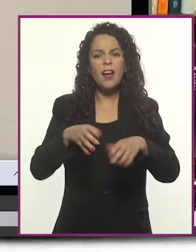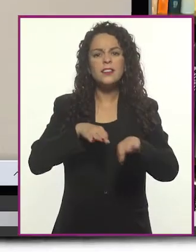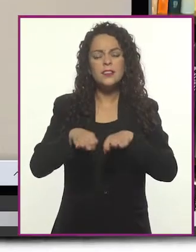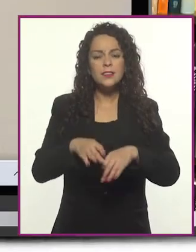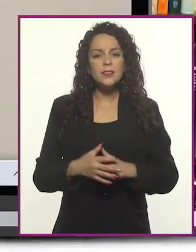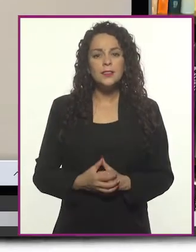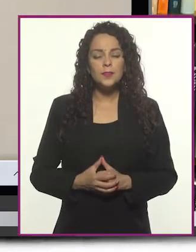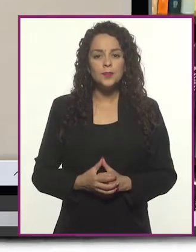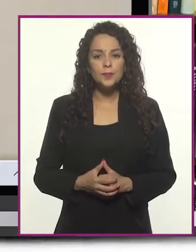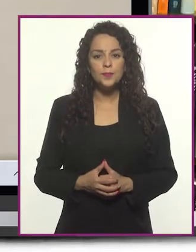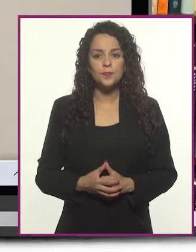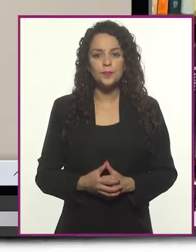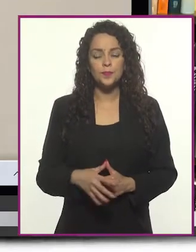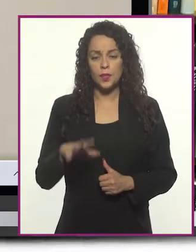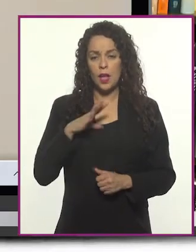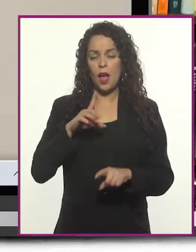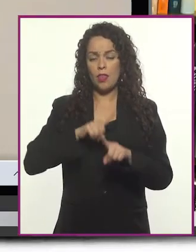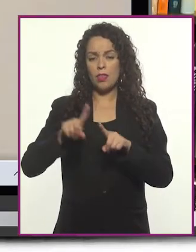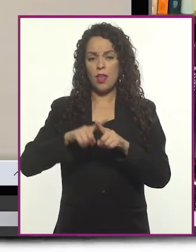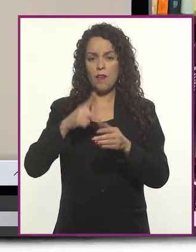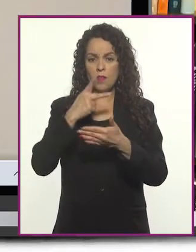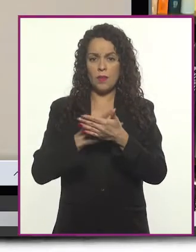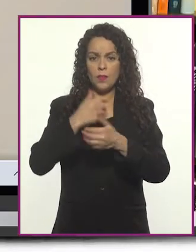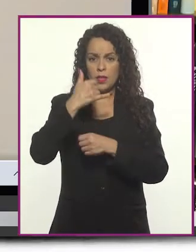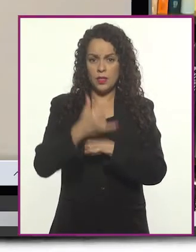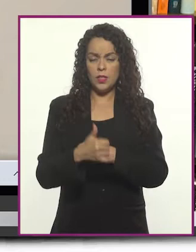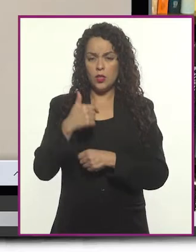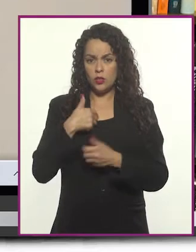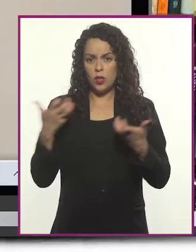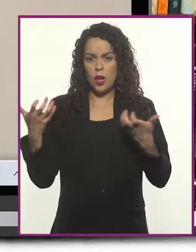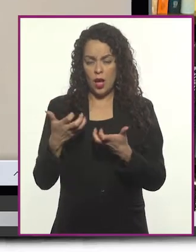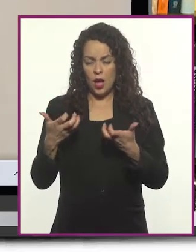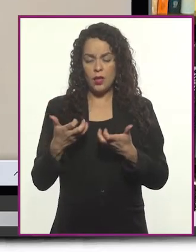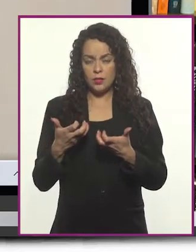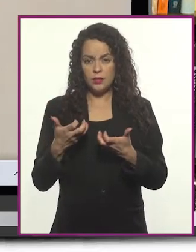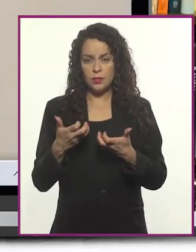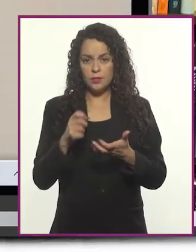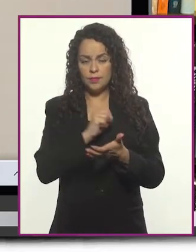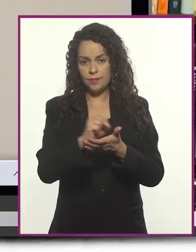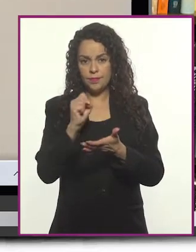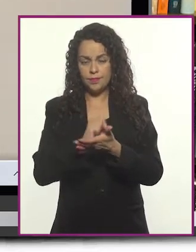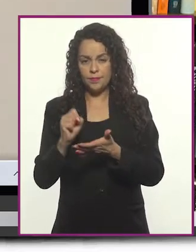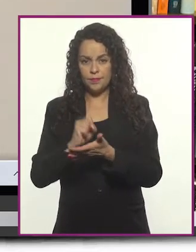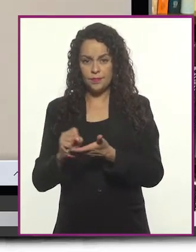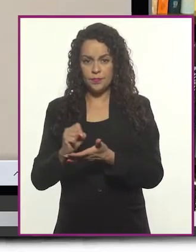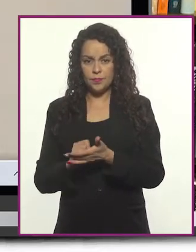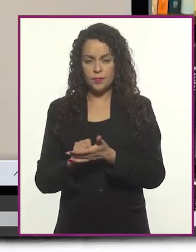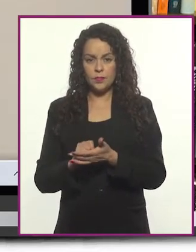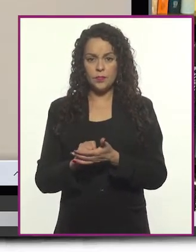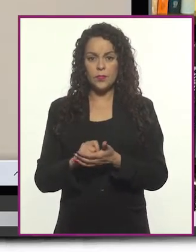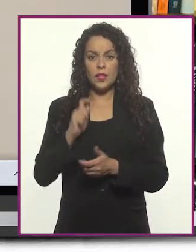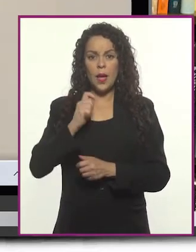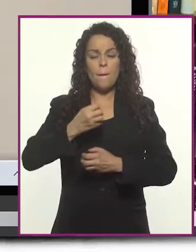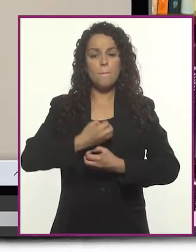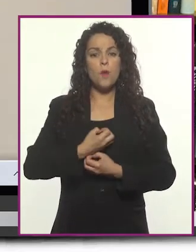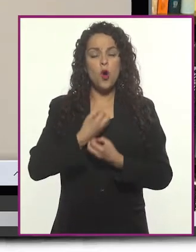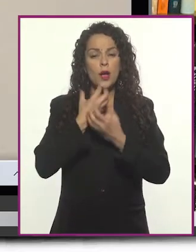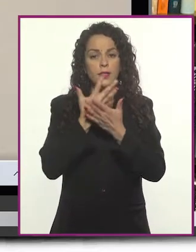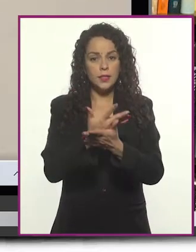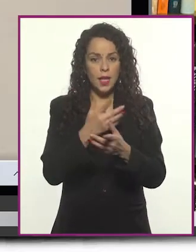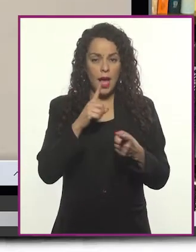Ahorita tengo varios proyectos en los que estoy trabajando. Estoy trabajando en